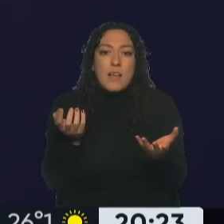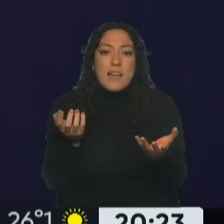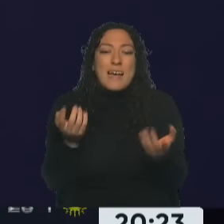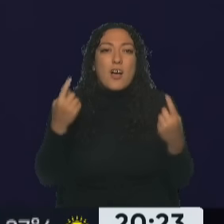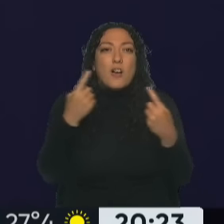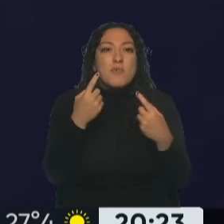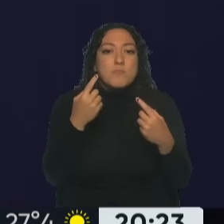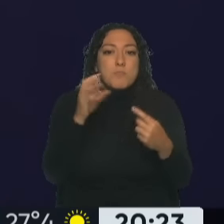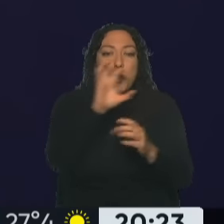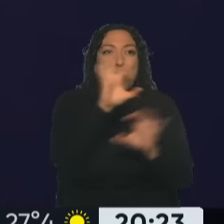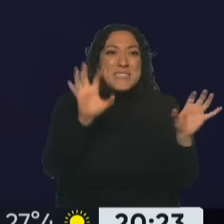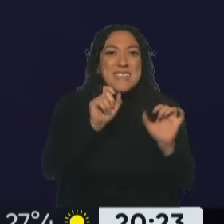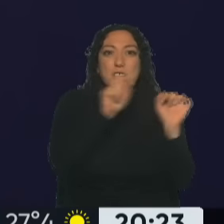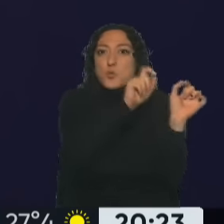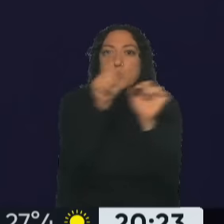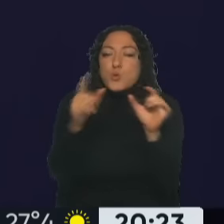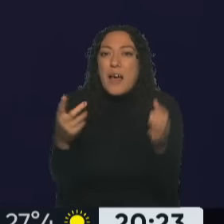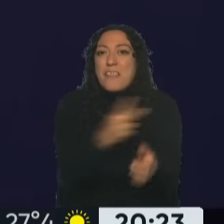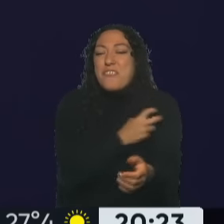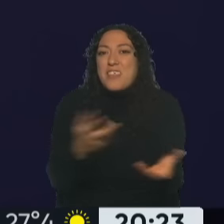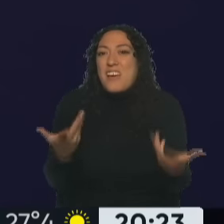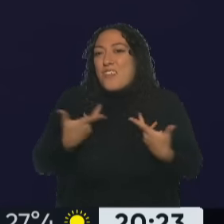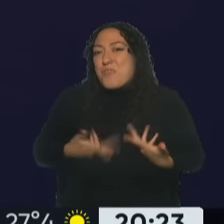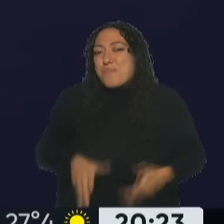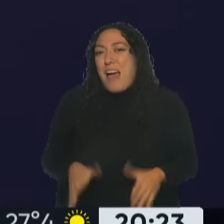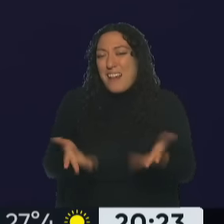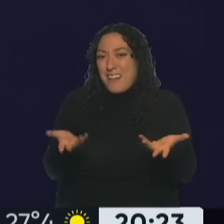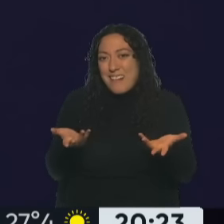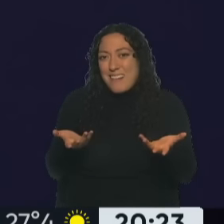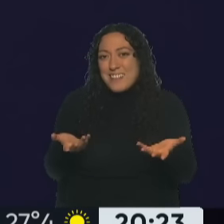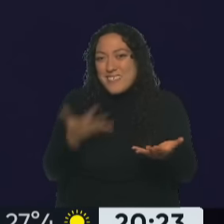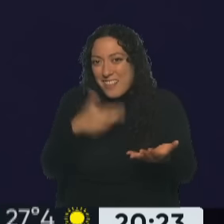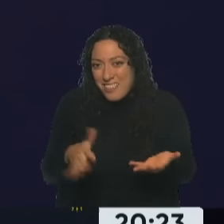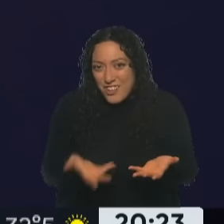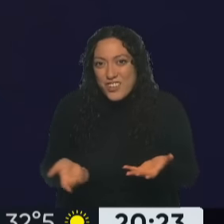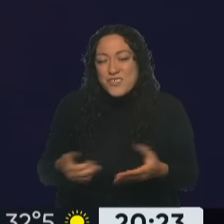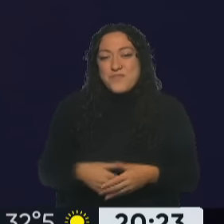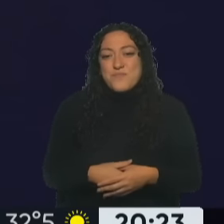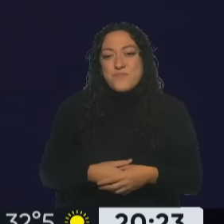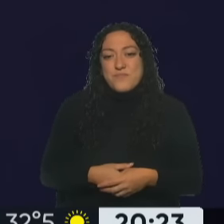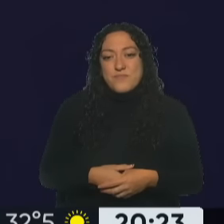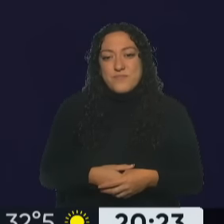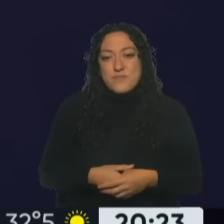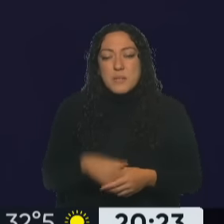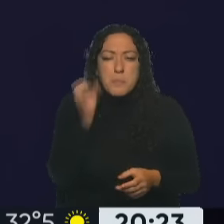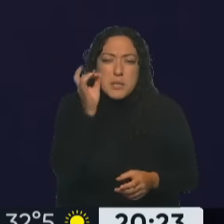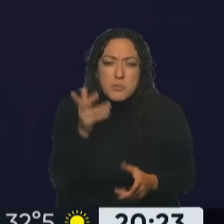los intereses de su provincia que puede ser más natural que eso eh Así que